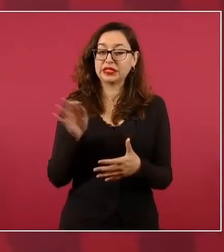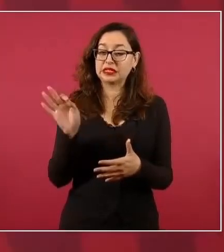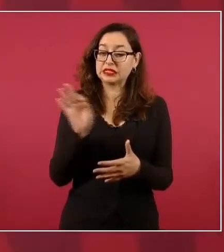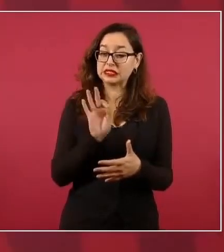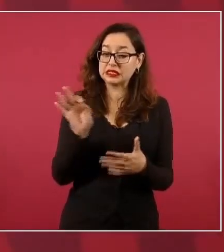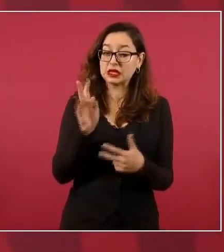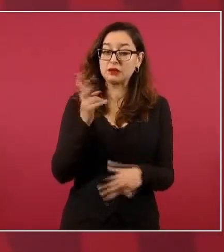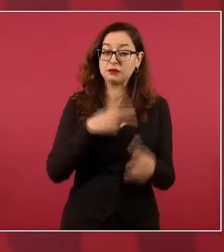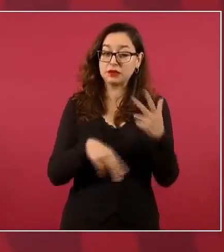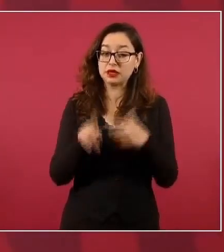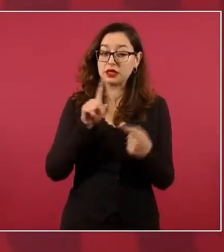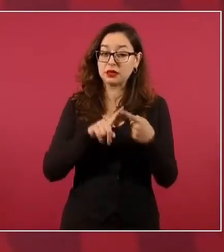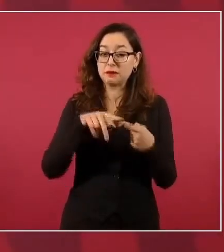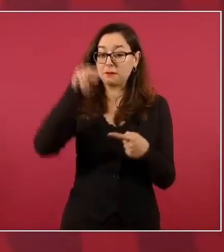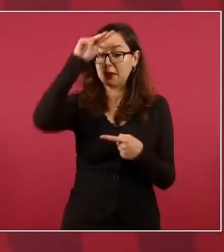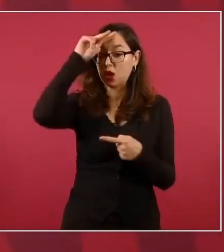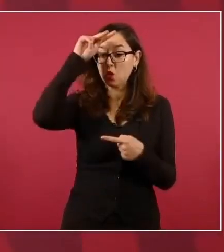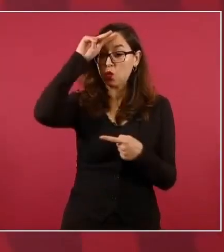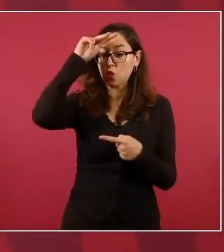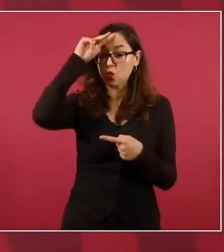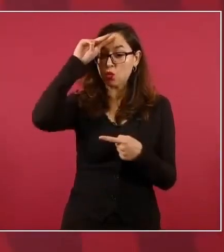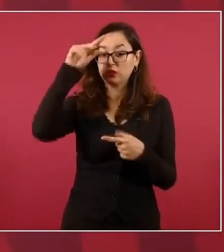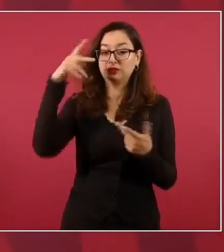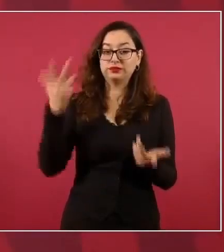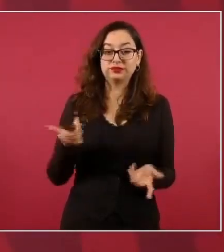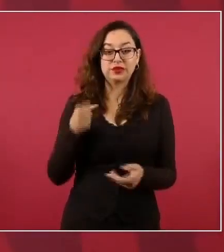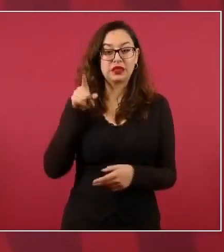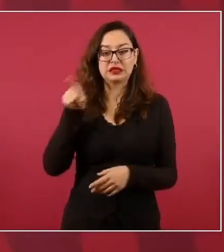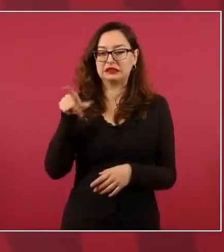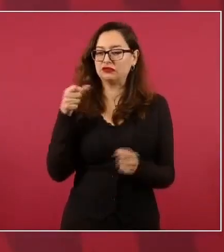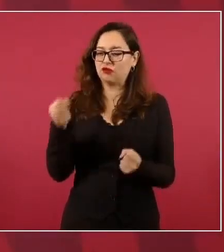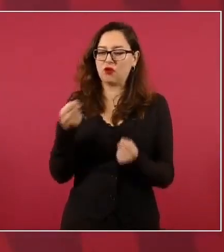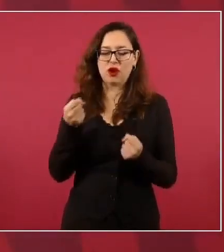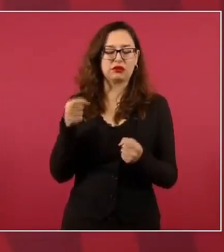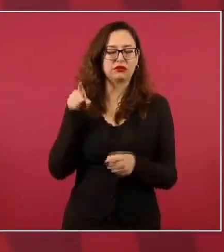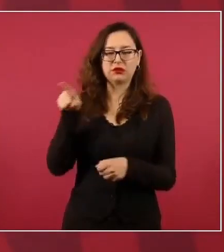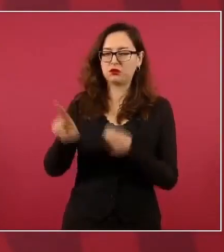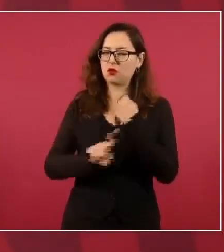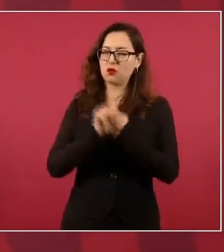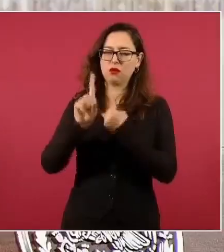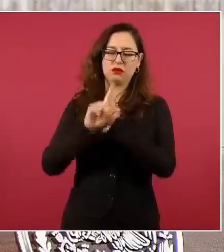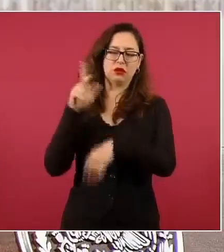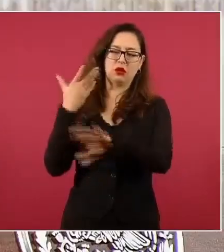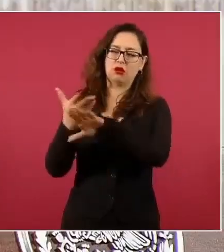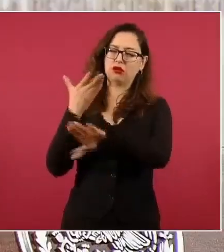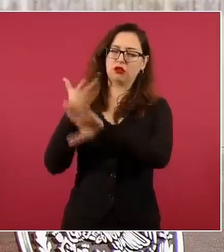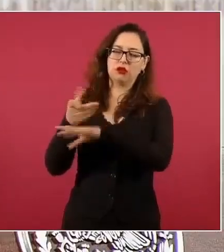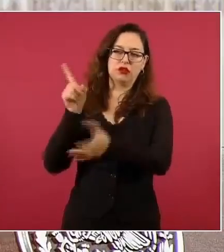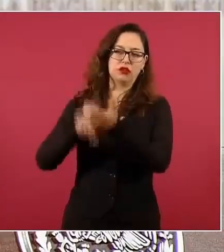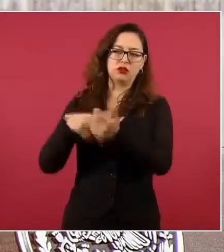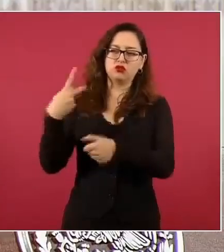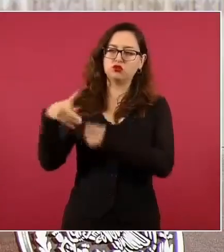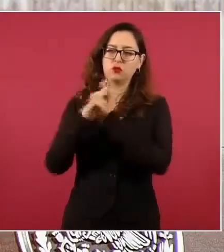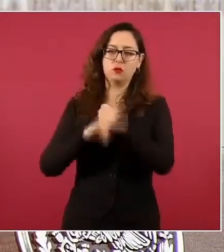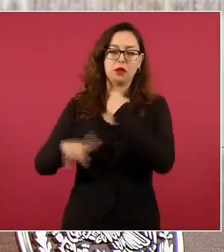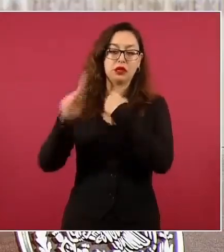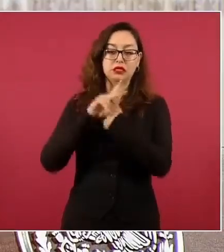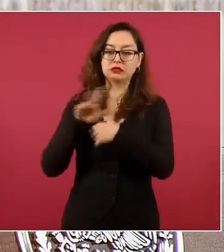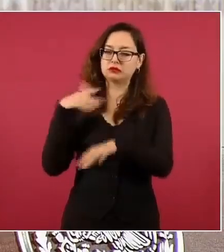el presidente de Perú, tiene él una oposición allá. Lo mismo, ¿no? Lo acusan